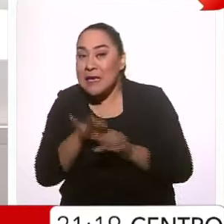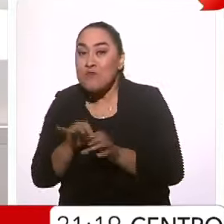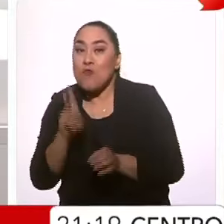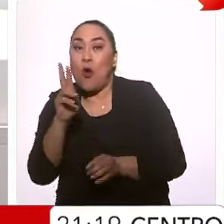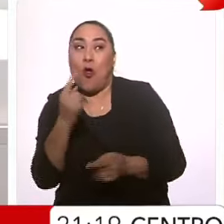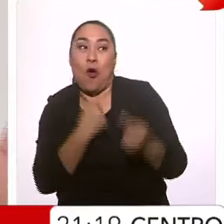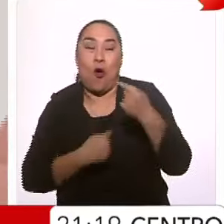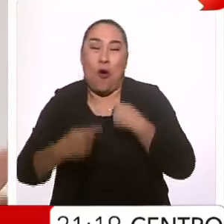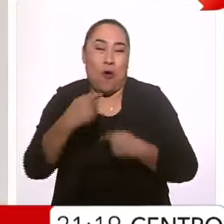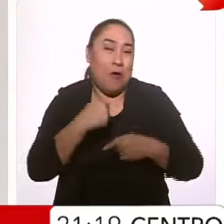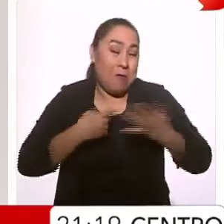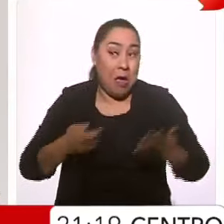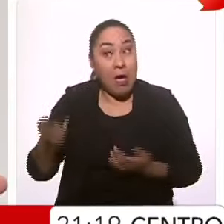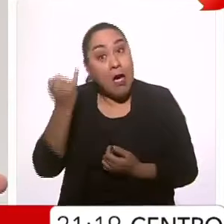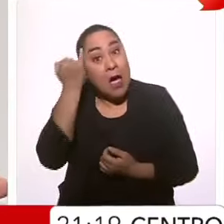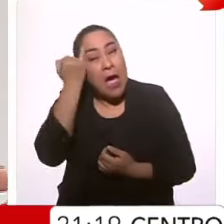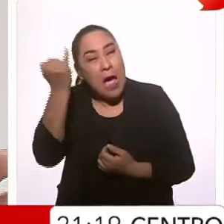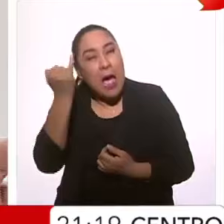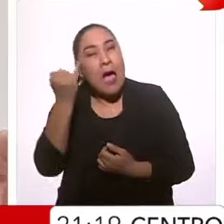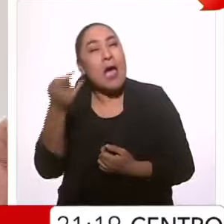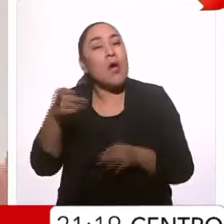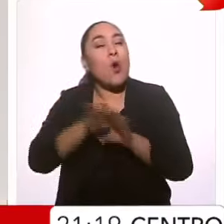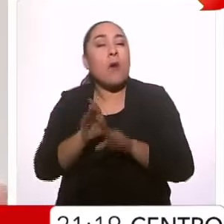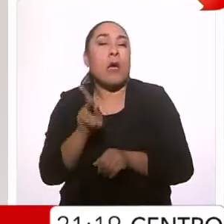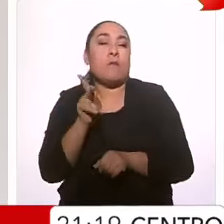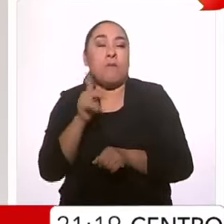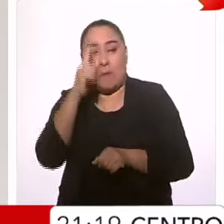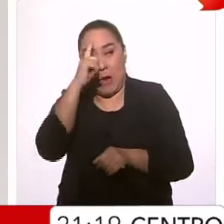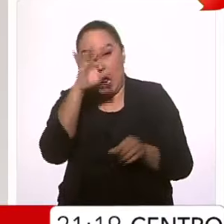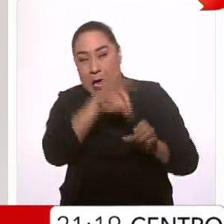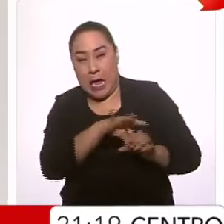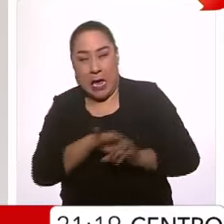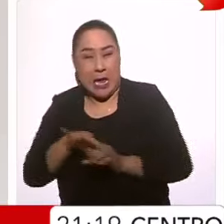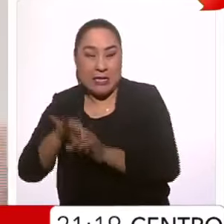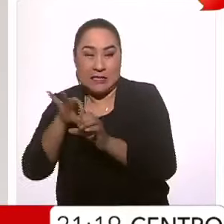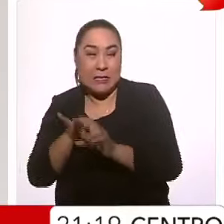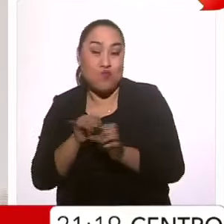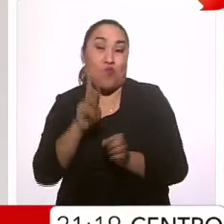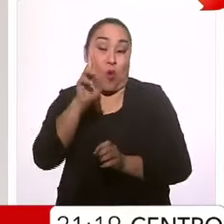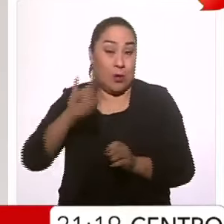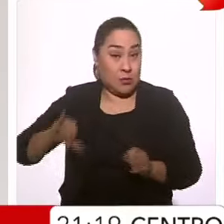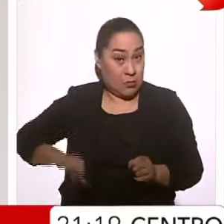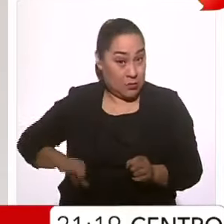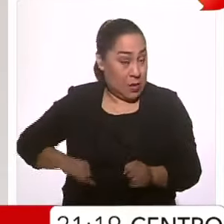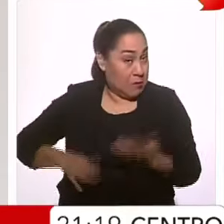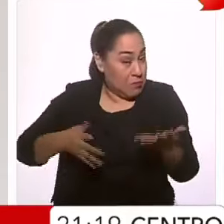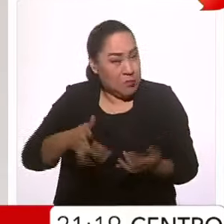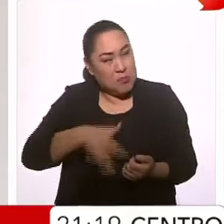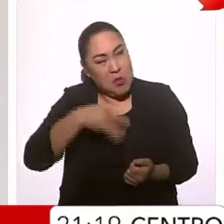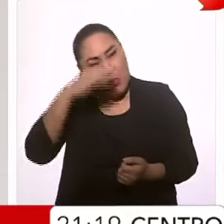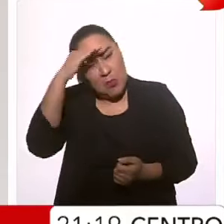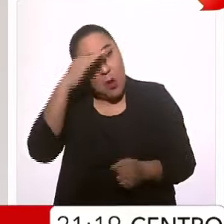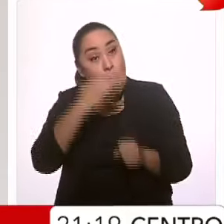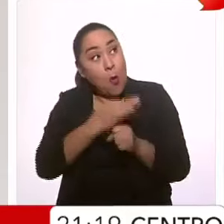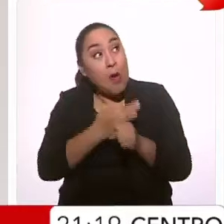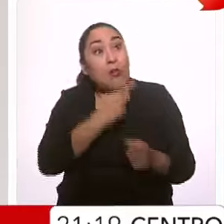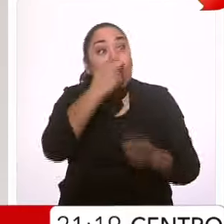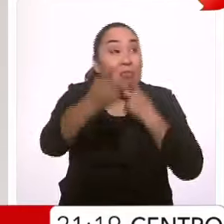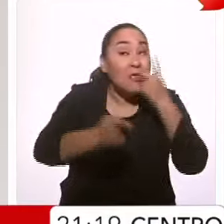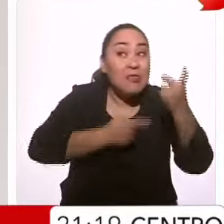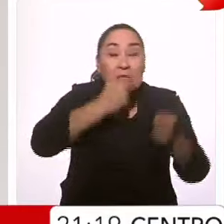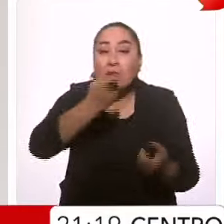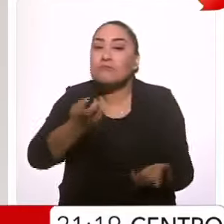porque, en fin, se le presenta como una estrategia electoral, pero no se mira el contenido de las reformas. ¿Qué decir ante estos señalamientos,